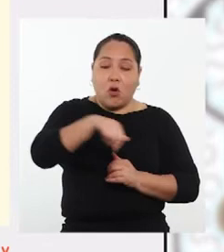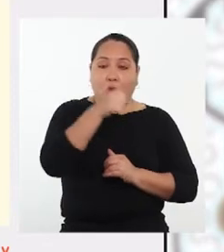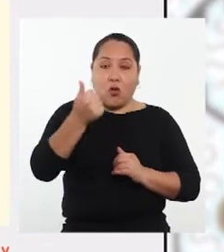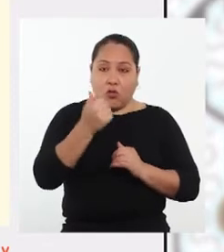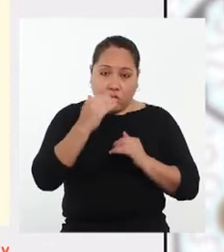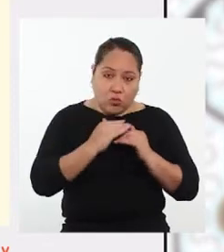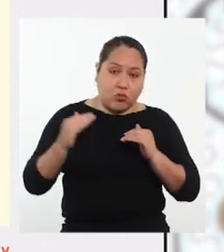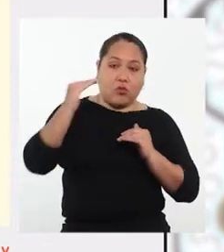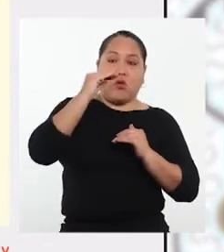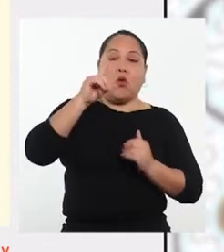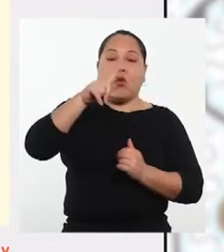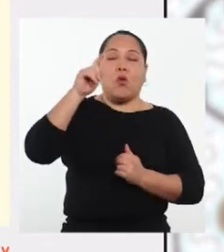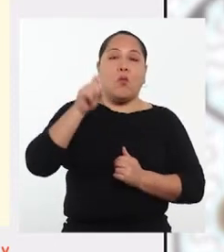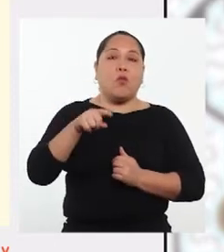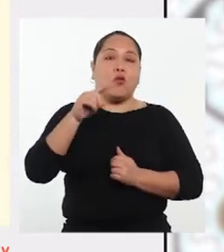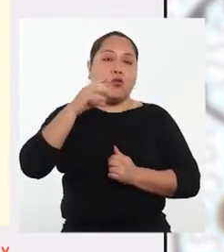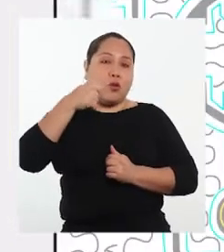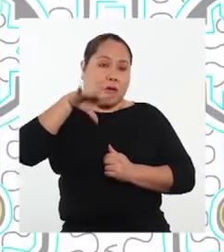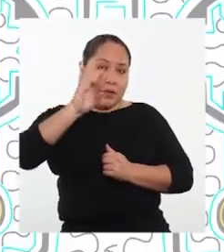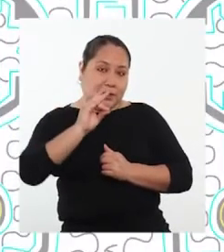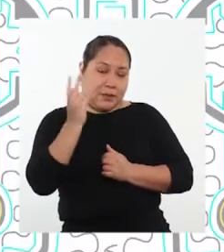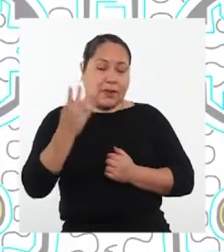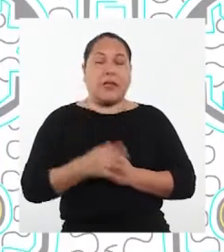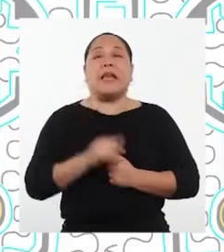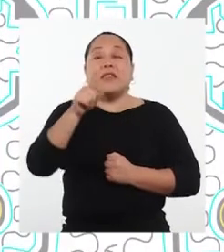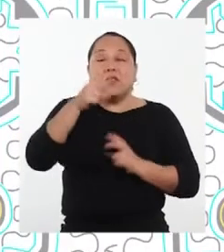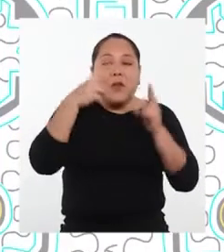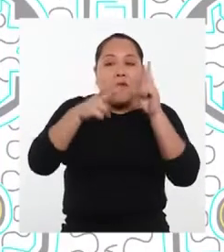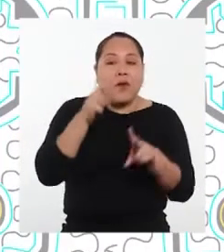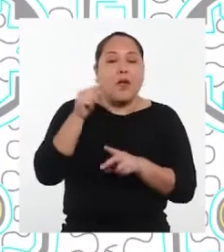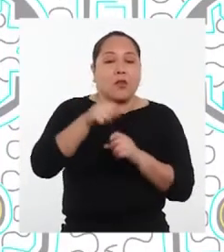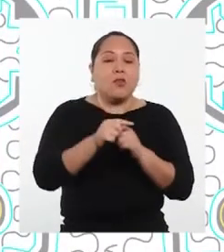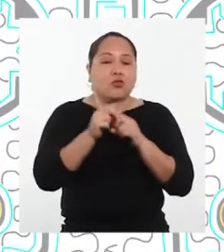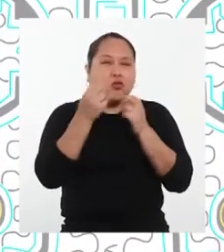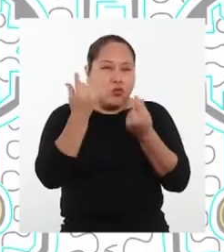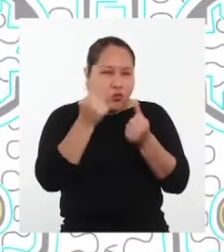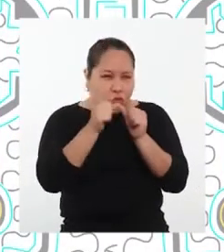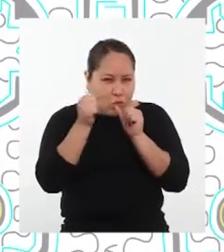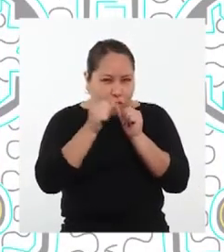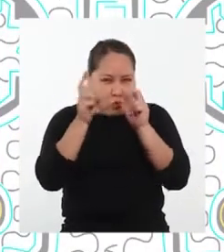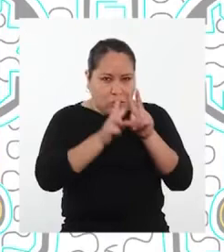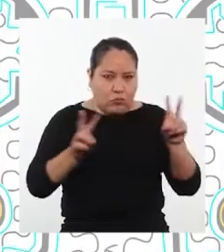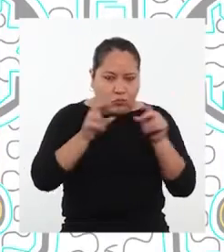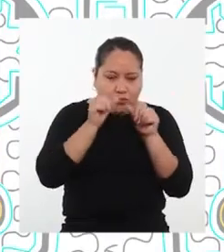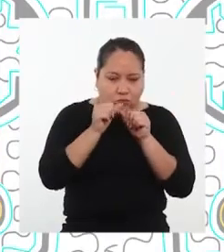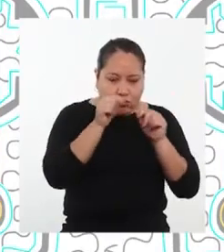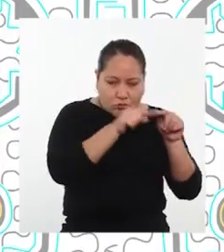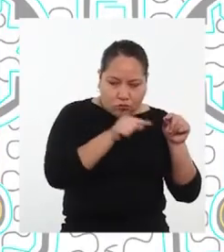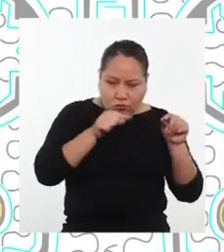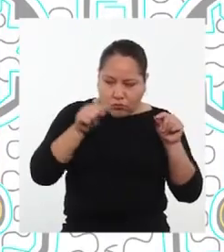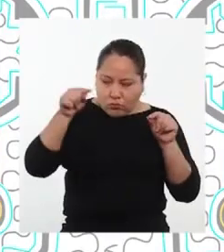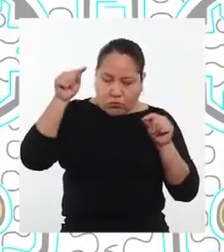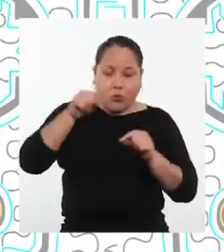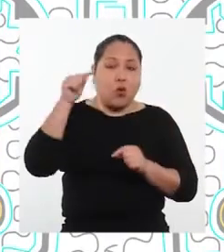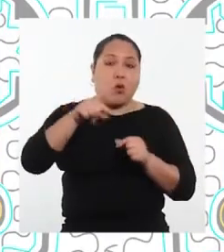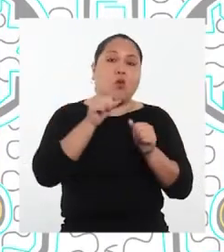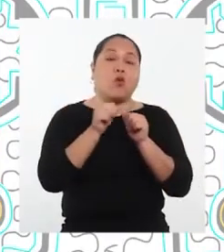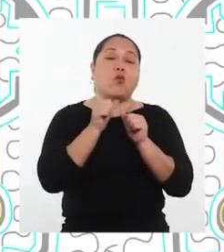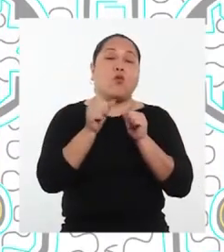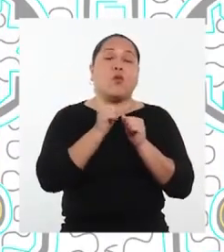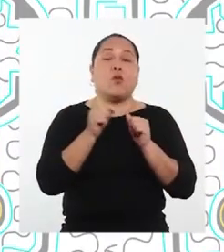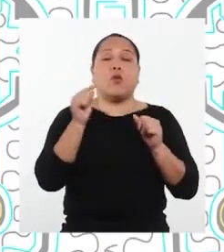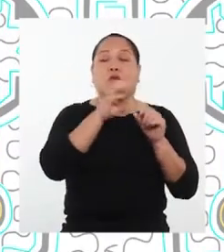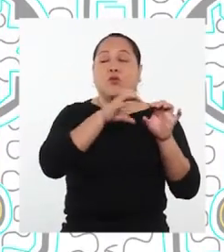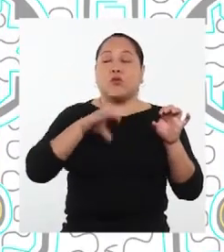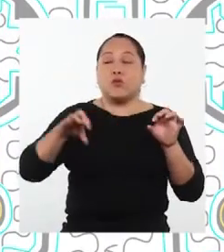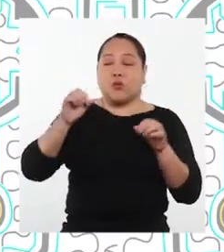a 1.17 grados Celsius. Si se dan cuenta, los valores de esta variable de temperatura son numéricos. Cuando la variable se